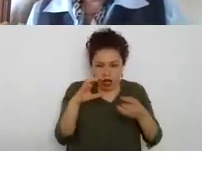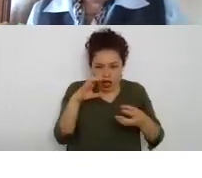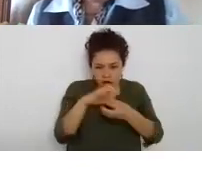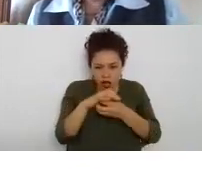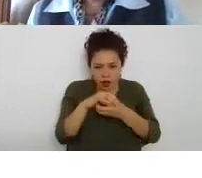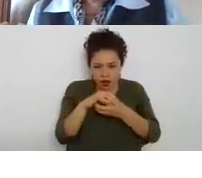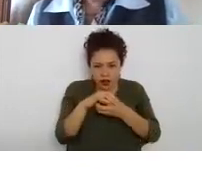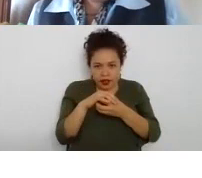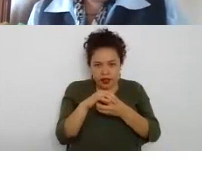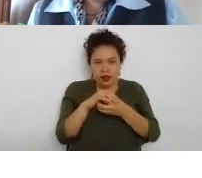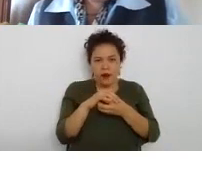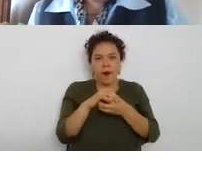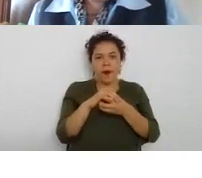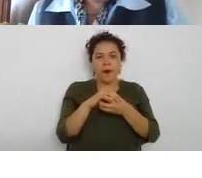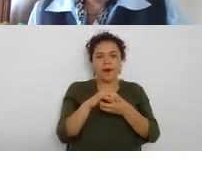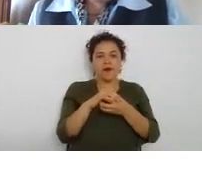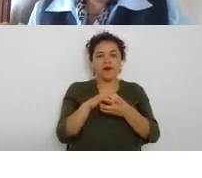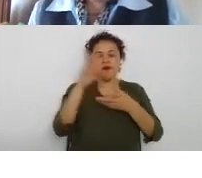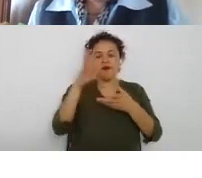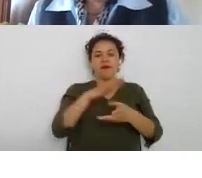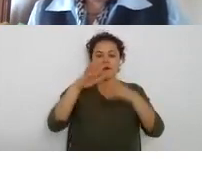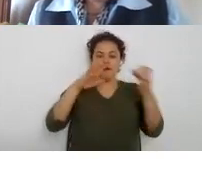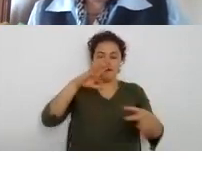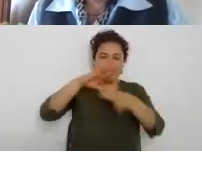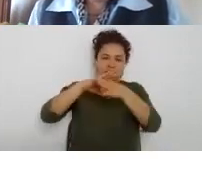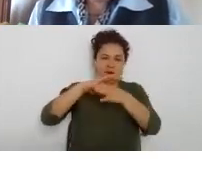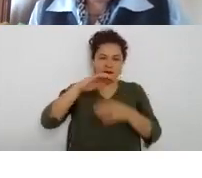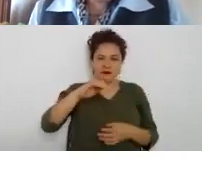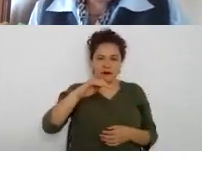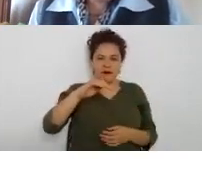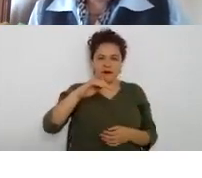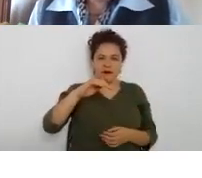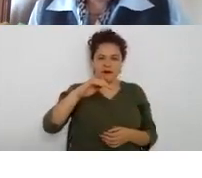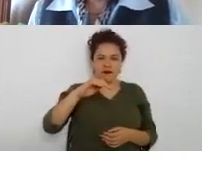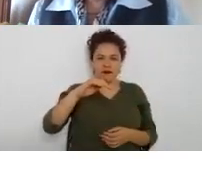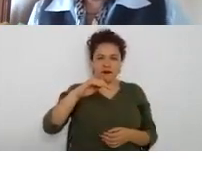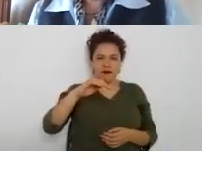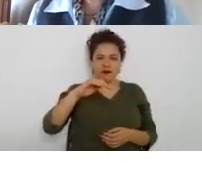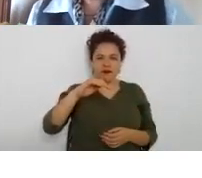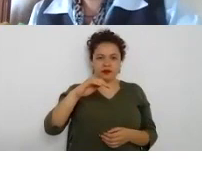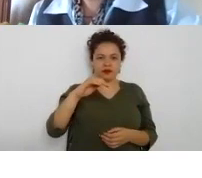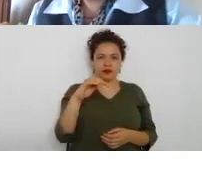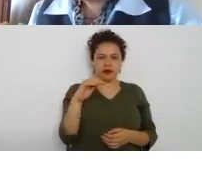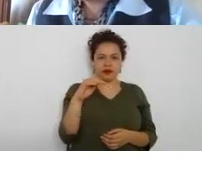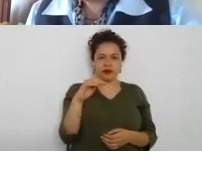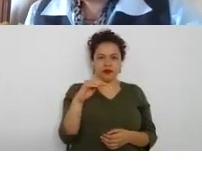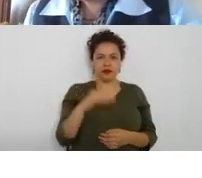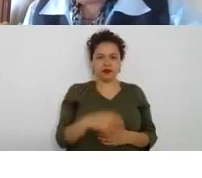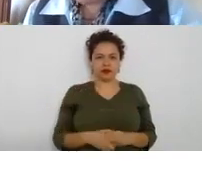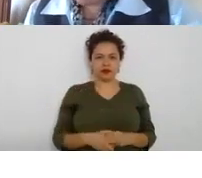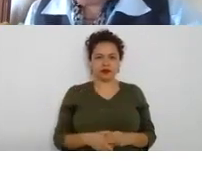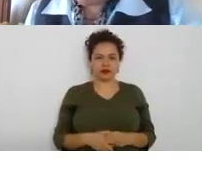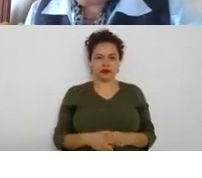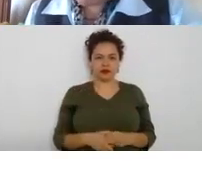colocar en bola en la palma de la mano, ¿ok? Sino que vamos a procurar que con la